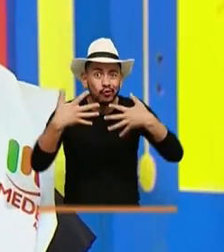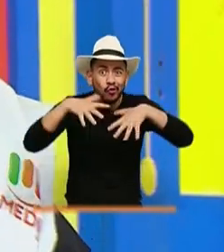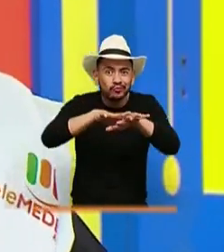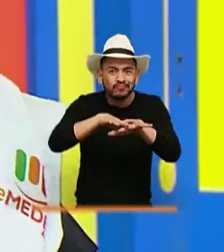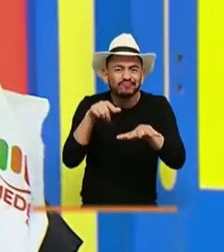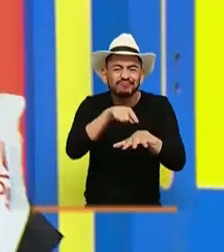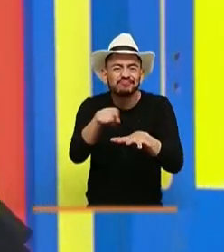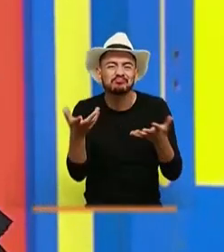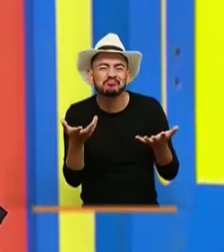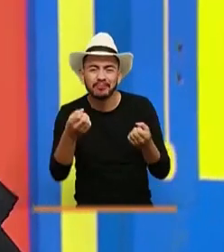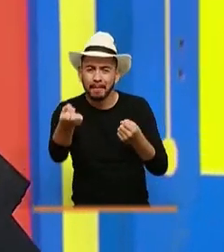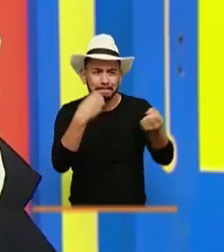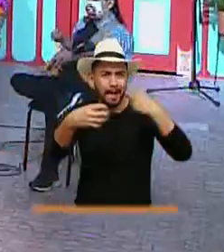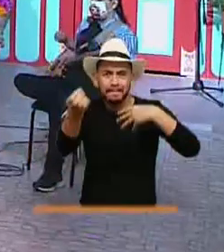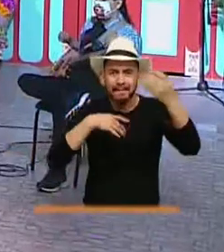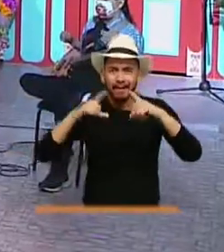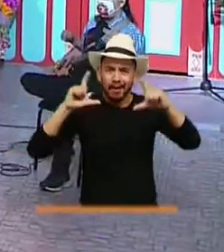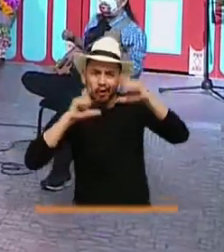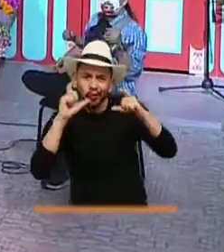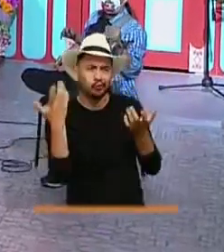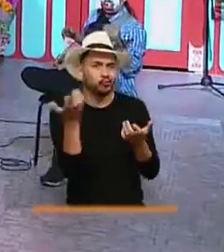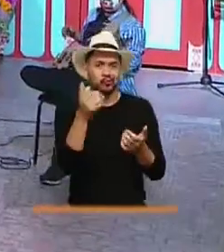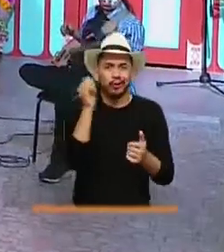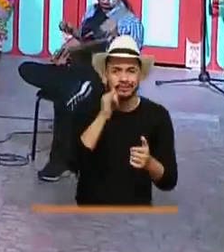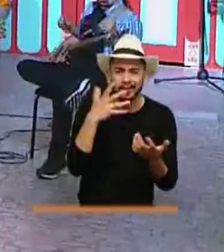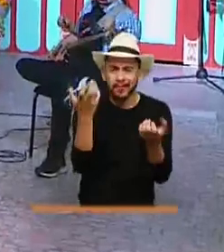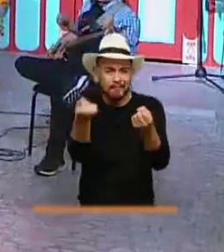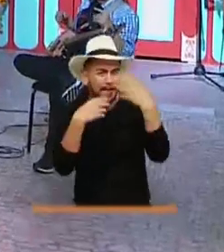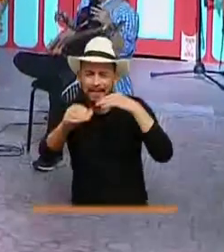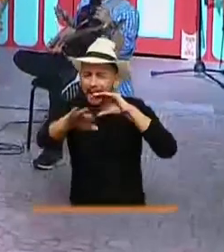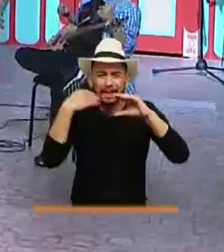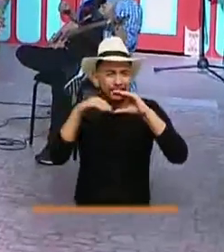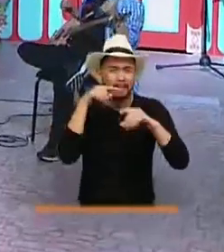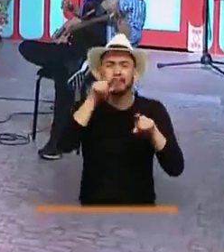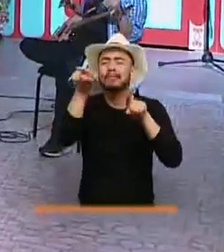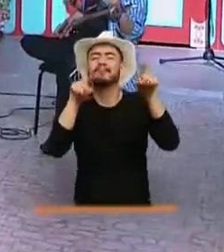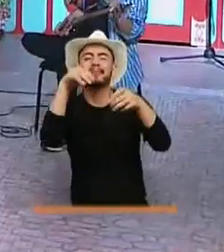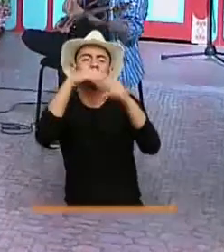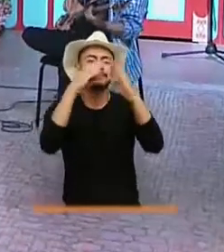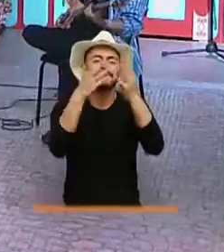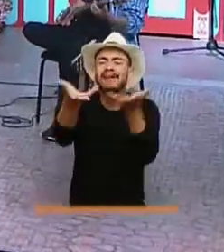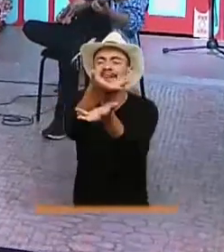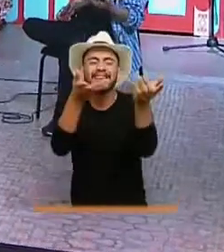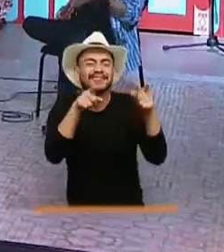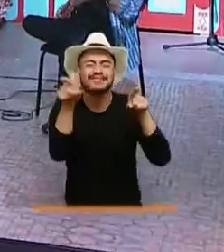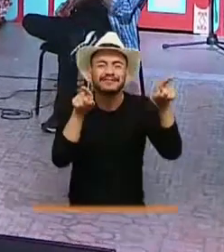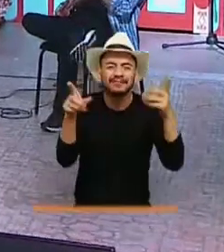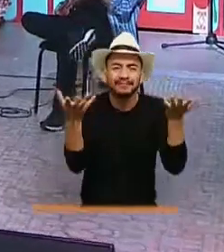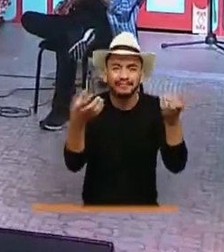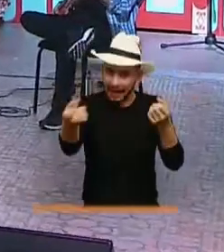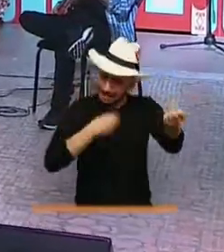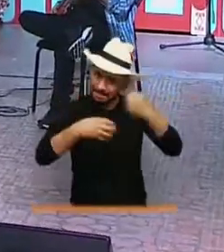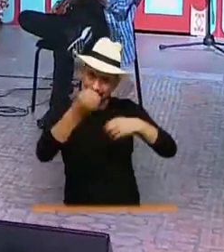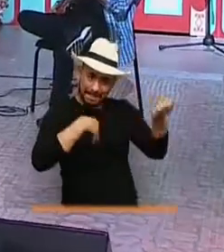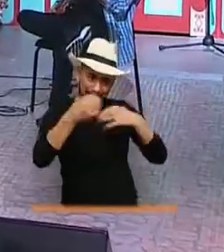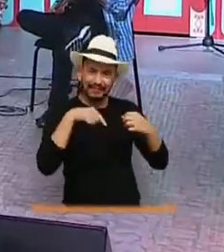enviando sus fotos, sus videos, compartiendo esta noche en familia. Pero por supuesto, también nos están dejando mensajes y nos dicen quiénes